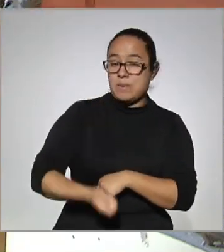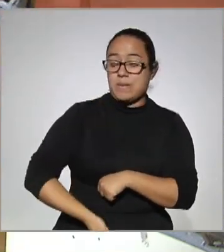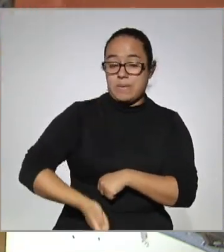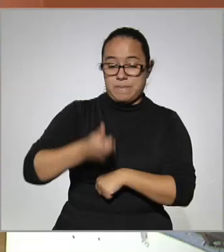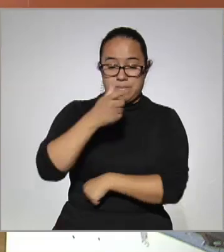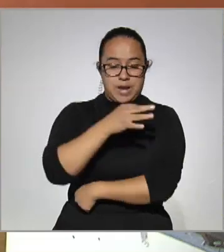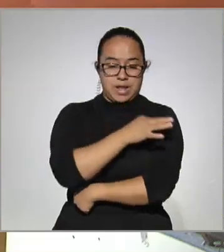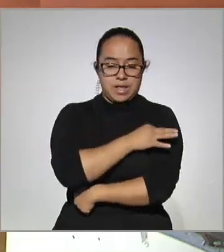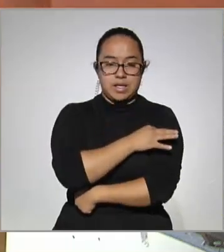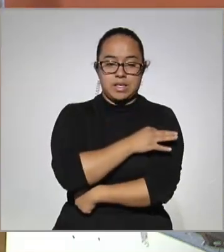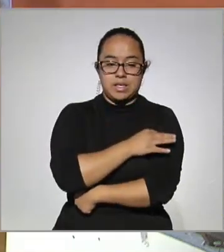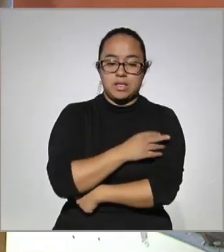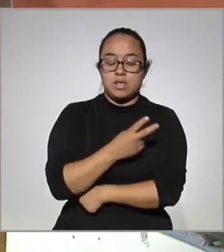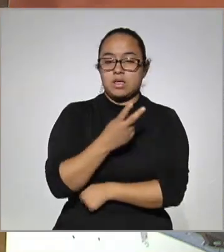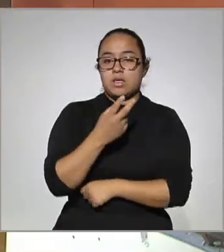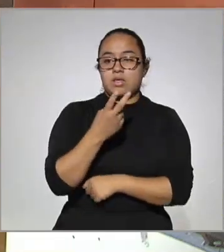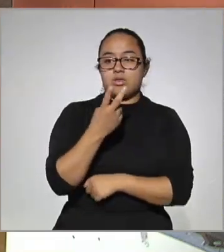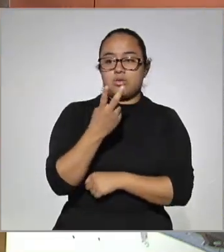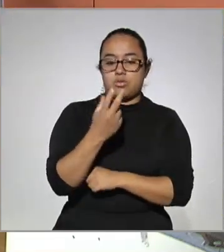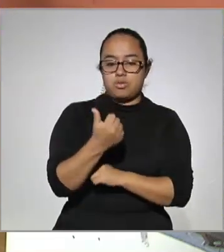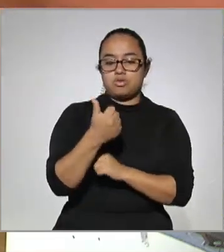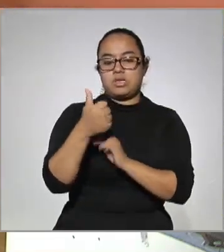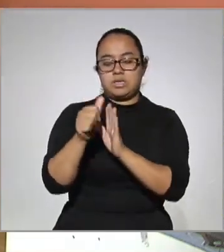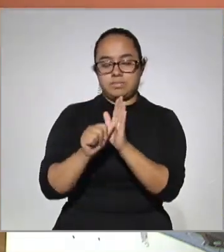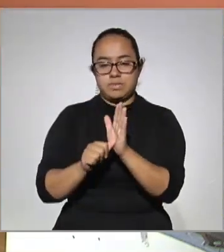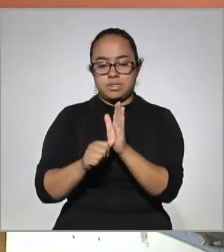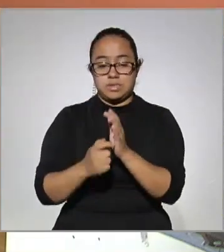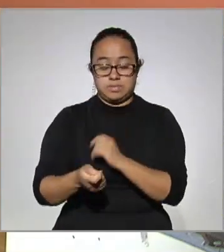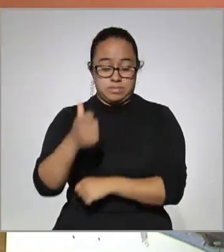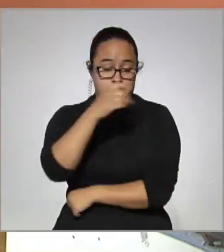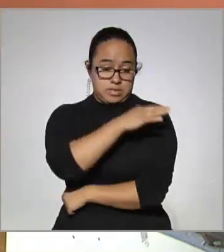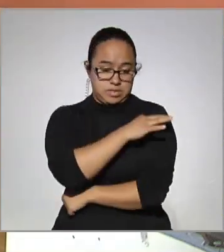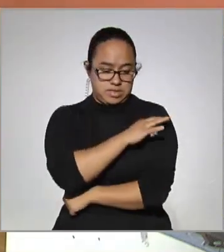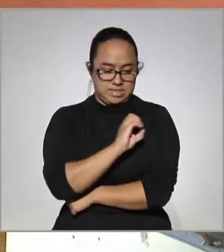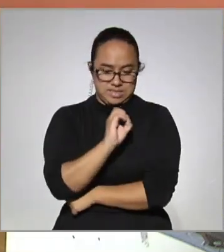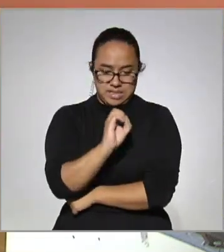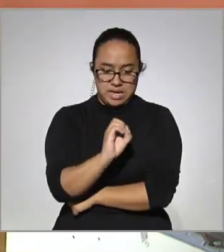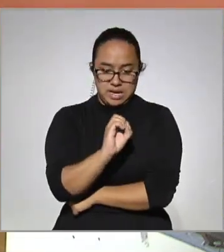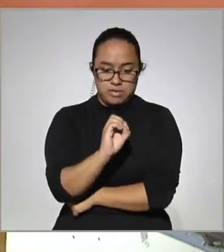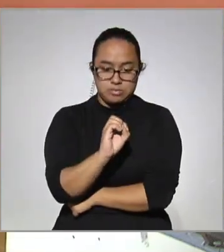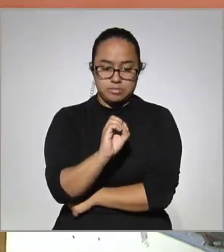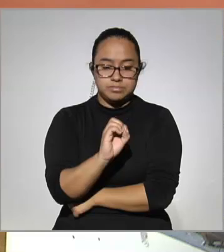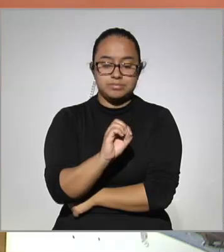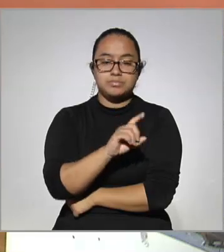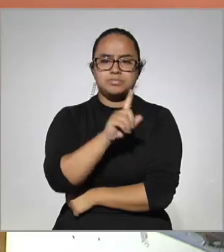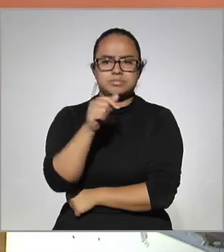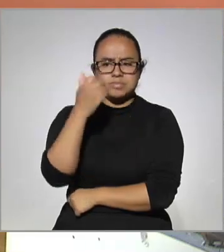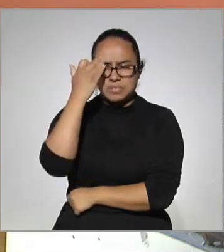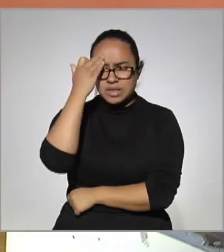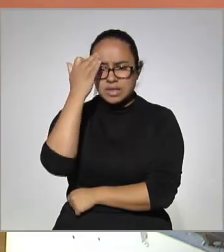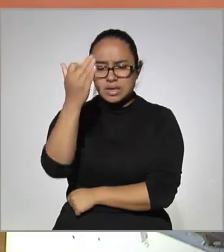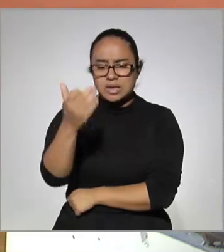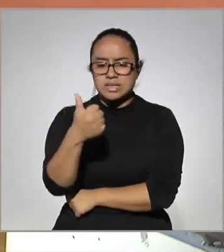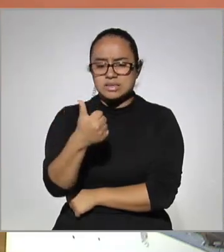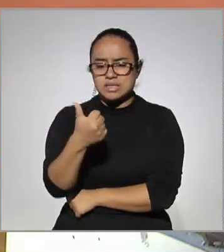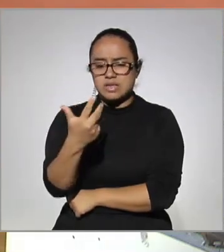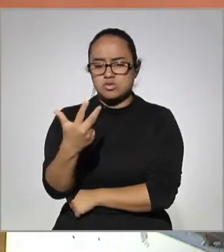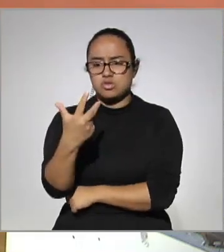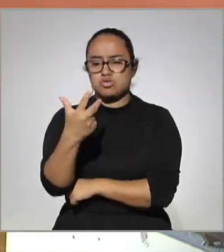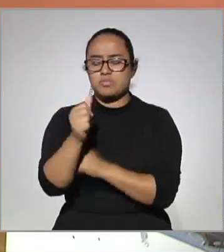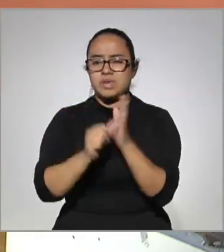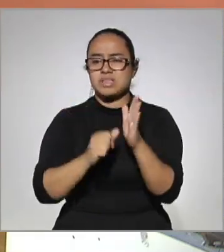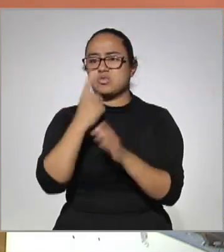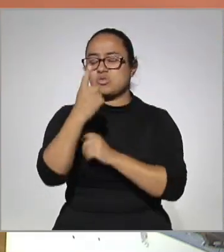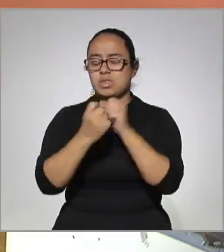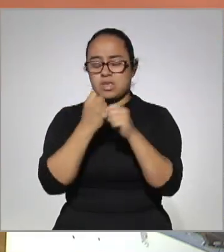aplicación, 2 y 6 meses. Me puse la primera dosis que es la 0, y entonces se me pasaron, no sé, 4, 6, 8 meses, un año, se me